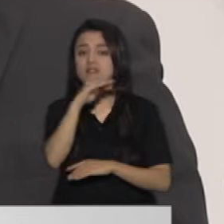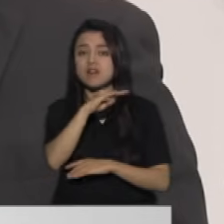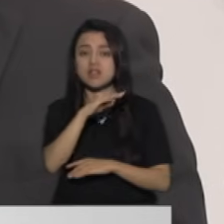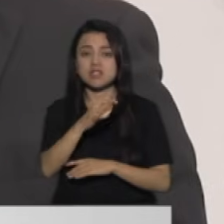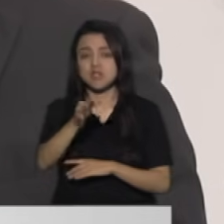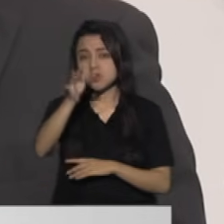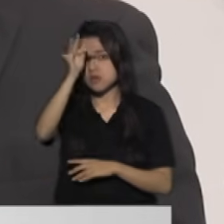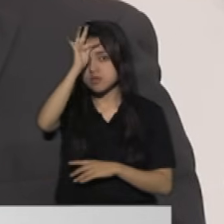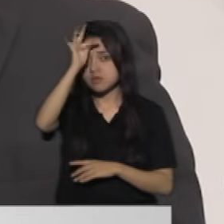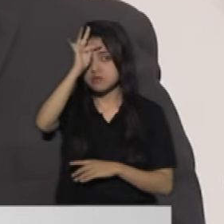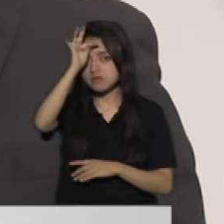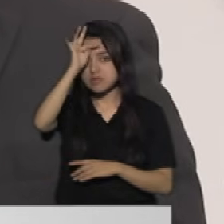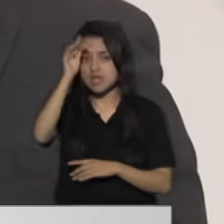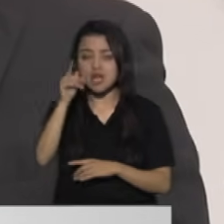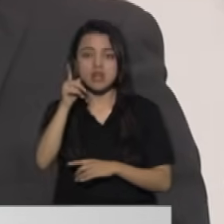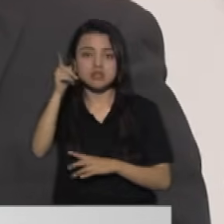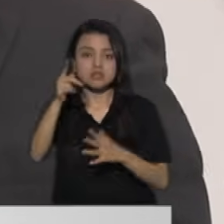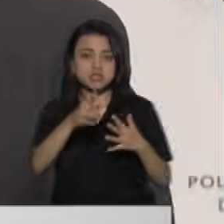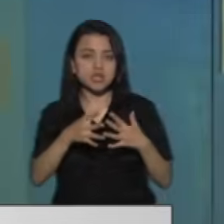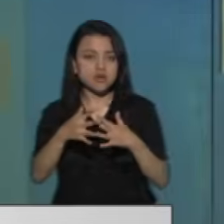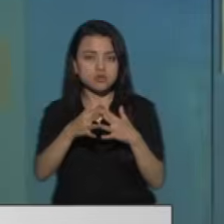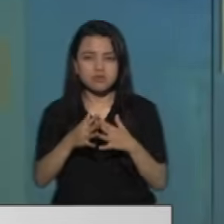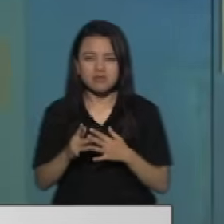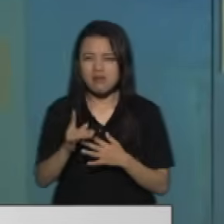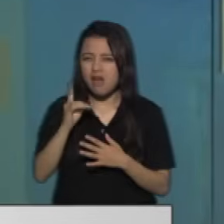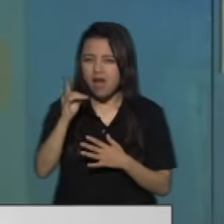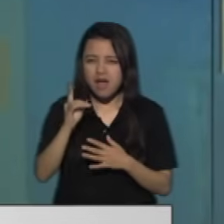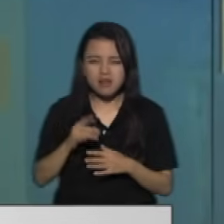una clínica de los Estados Unidos.